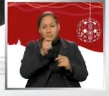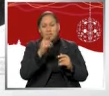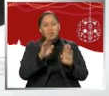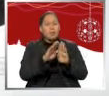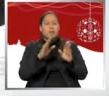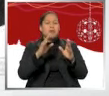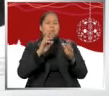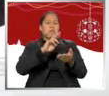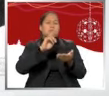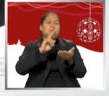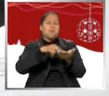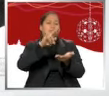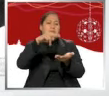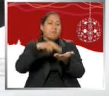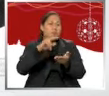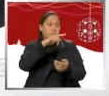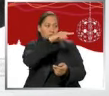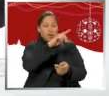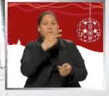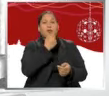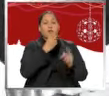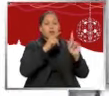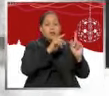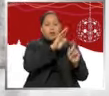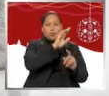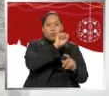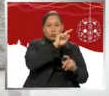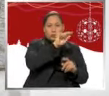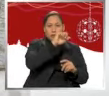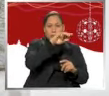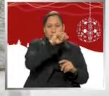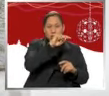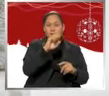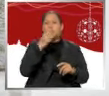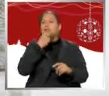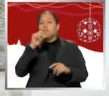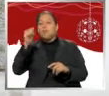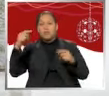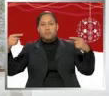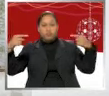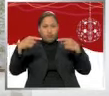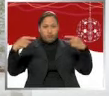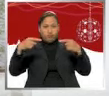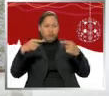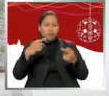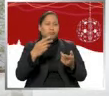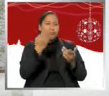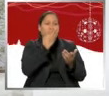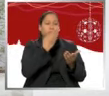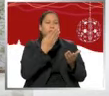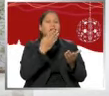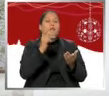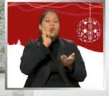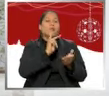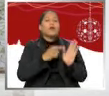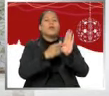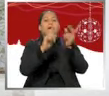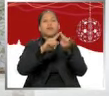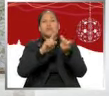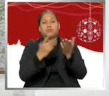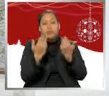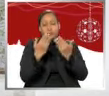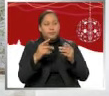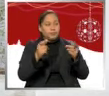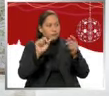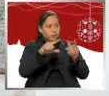Exacto. se dice, ¿no? Ahí están Bustamante y Montúfar. Y bueno, está el mapa de Uppsala, que